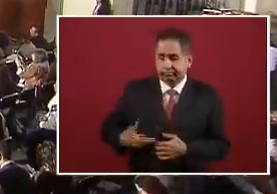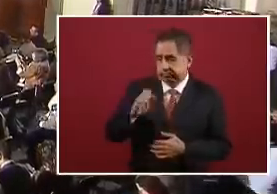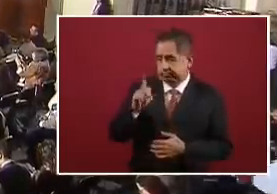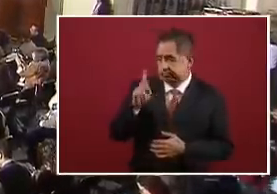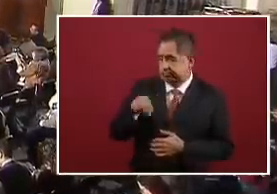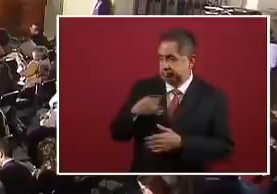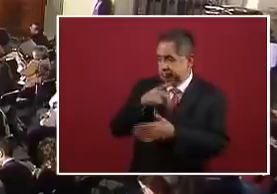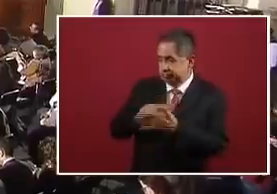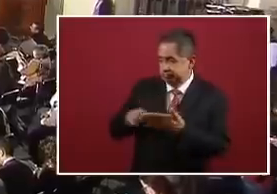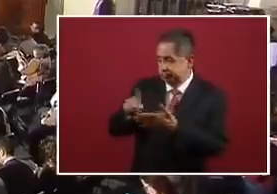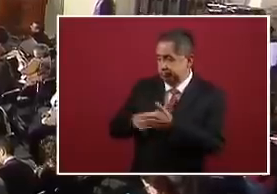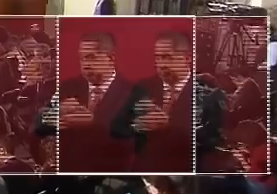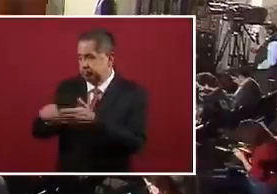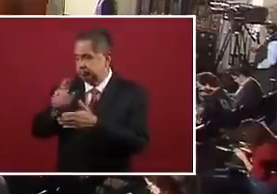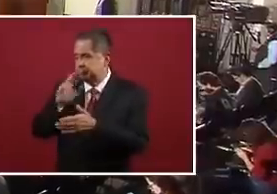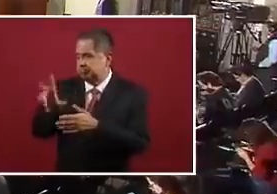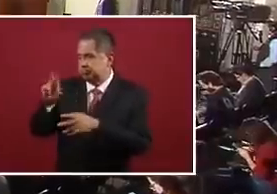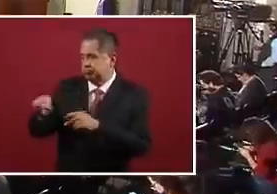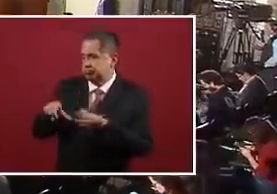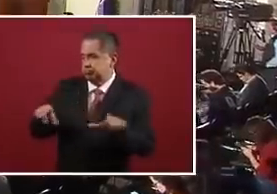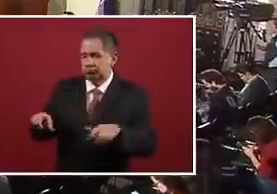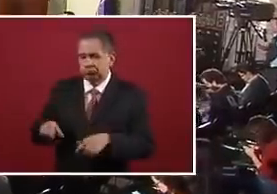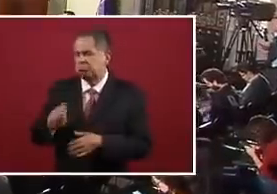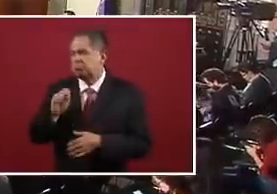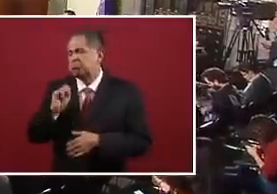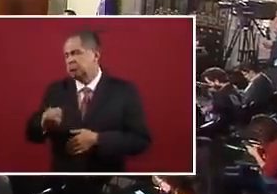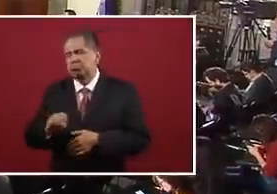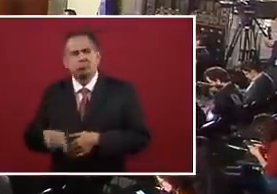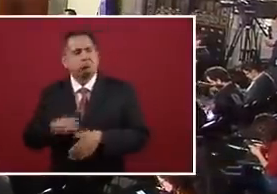y se compró ese avión